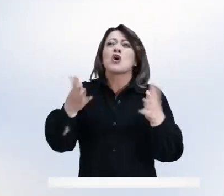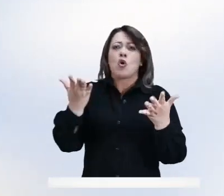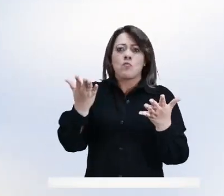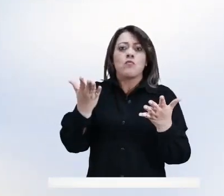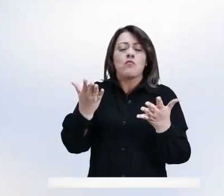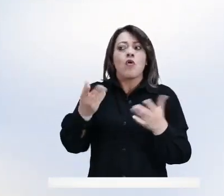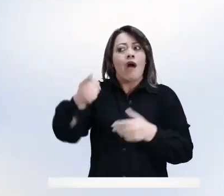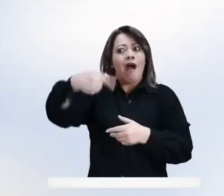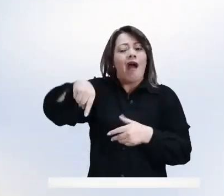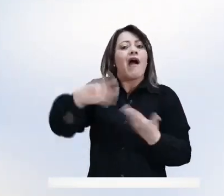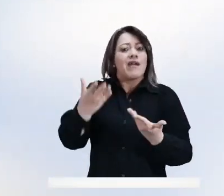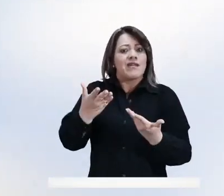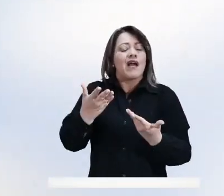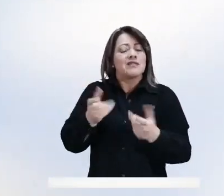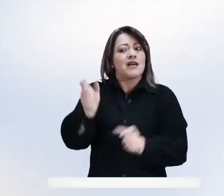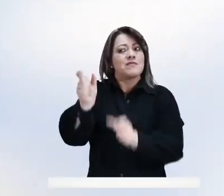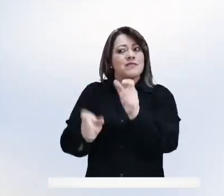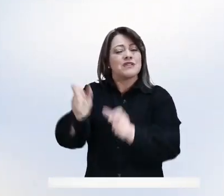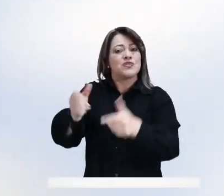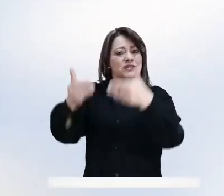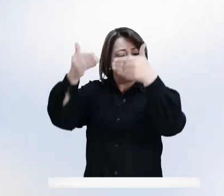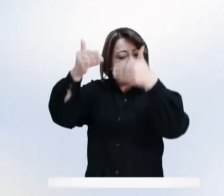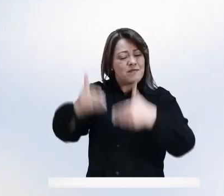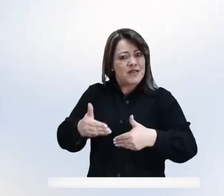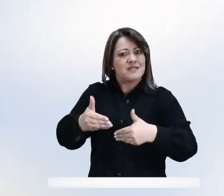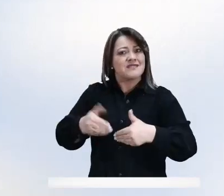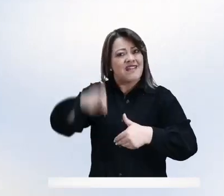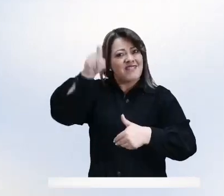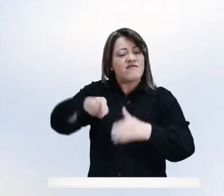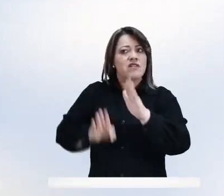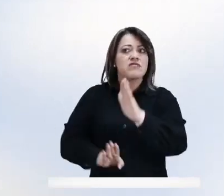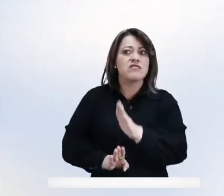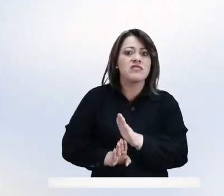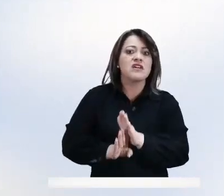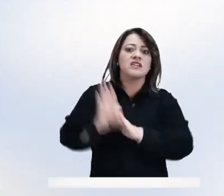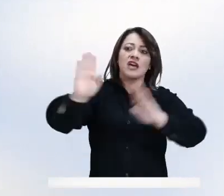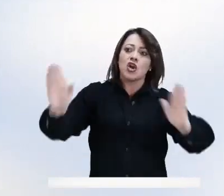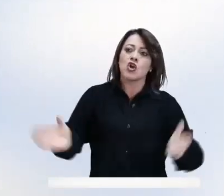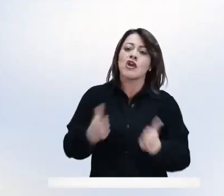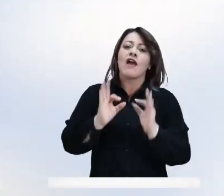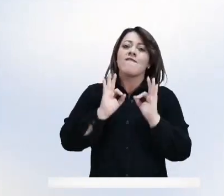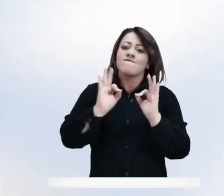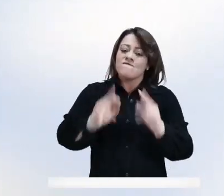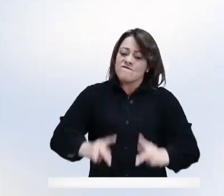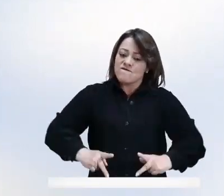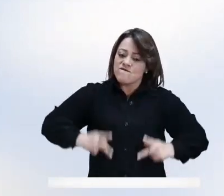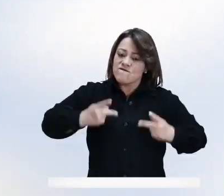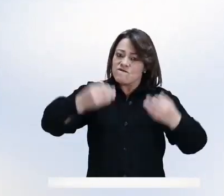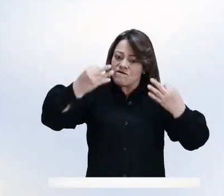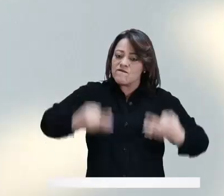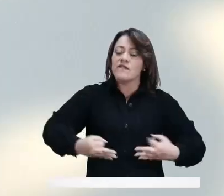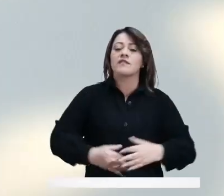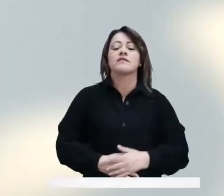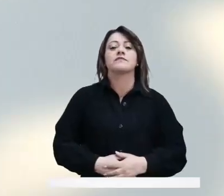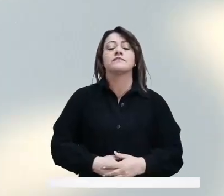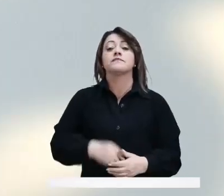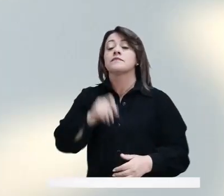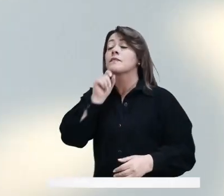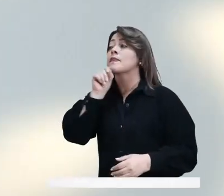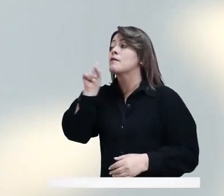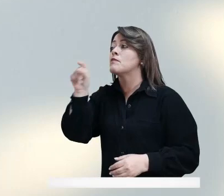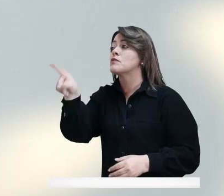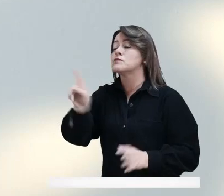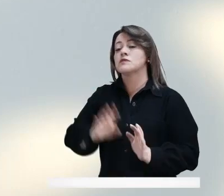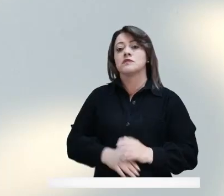tienen estas personas y que tiene esta población para poder desarrollar su vida de la mejor manera posible. Concejal